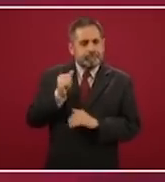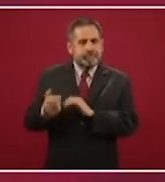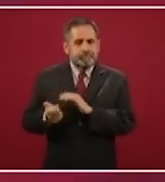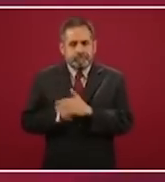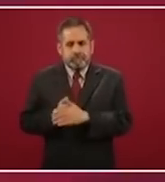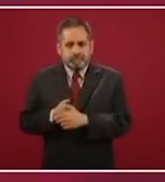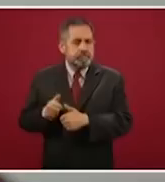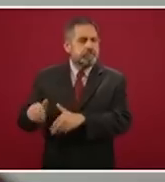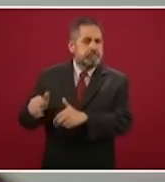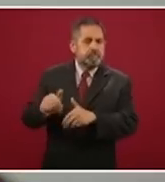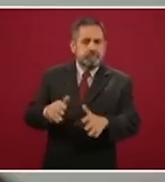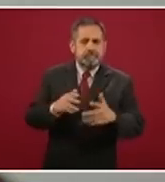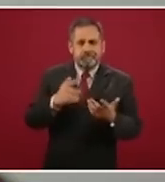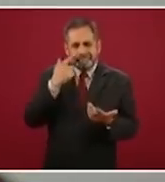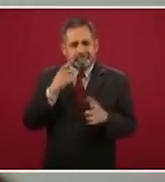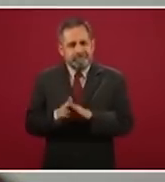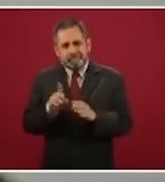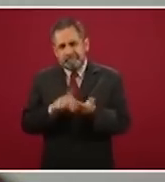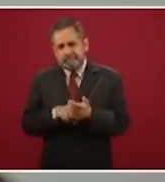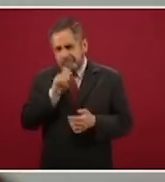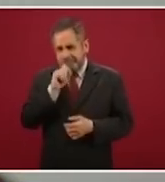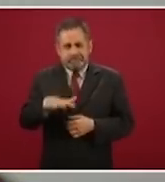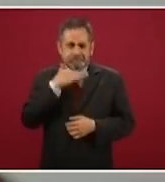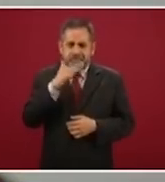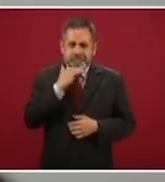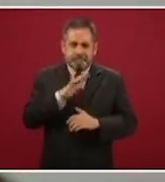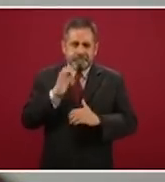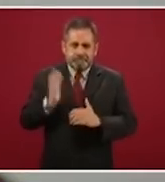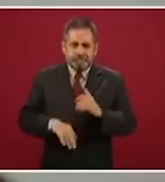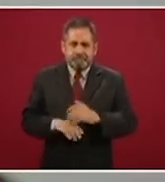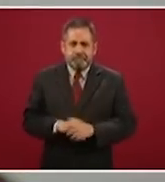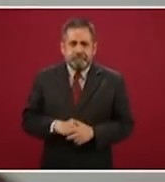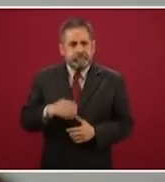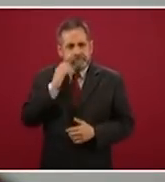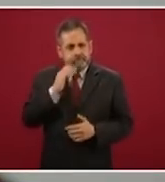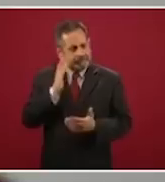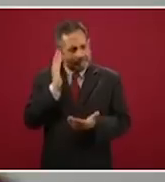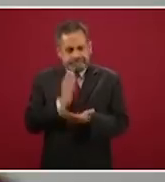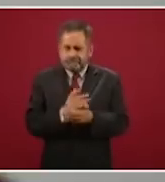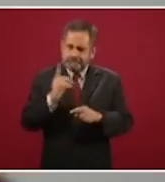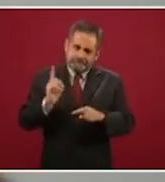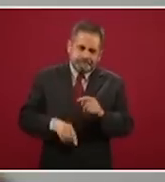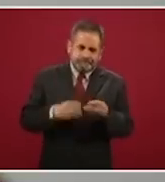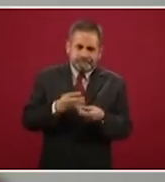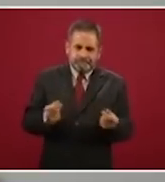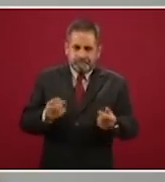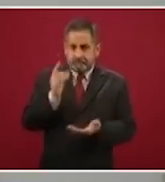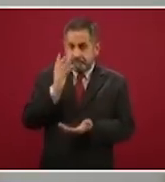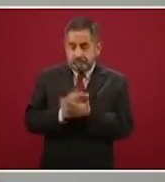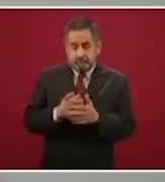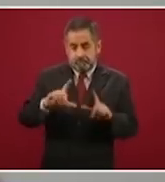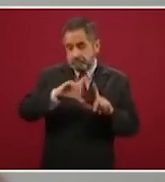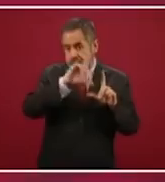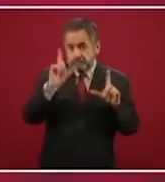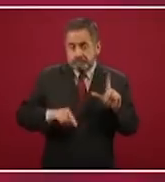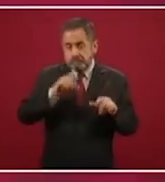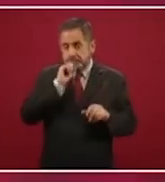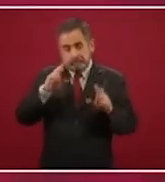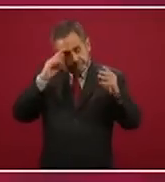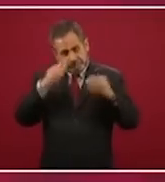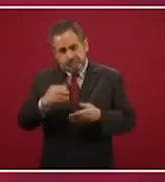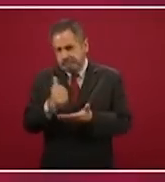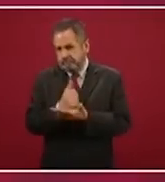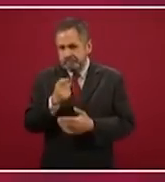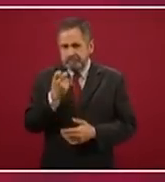poder beneficiar a una persona a través de esquemas de corrupción. Y eso es lo que queremos erradicar, no solamente en el país, sino estamos en eso en la